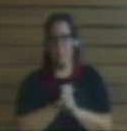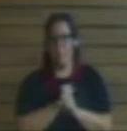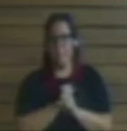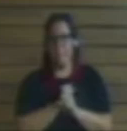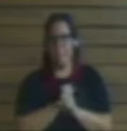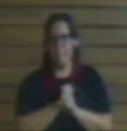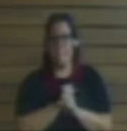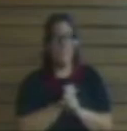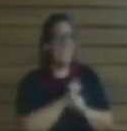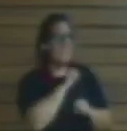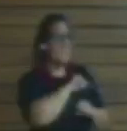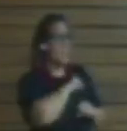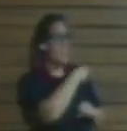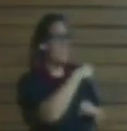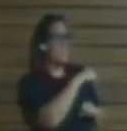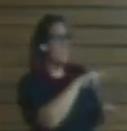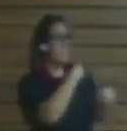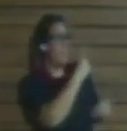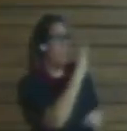me dejará un par de minutos, ¿verdad, señora presidenta?